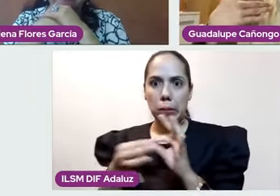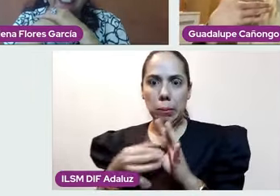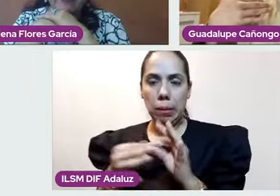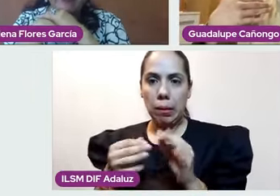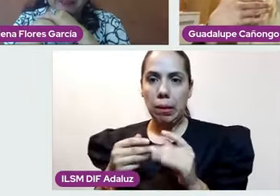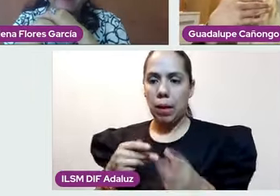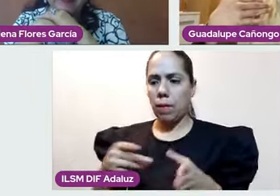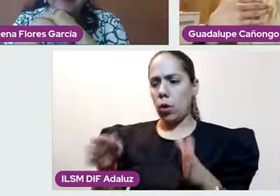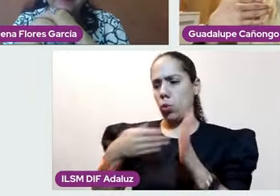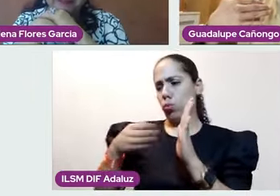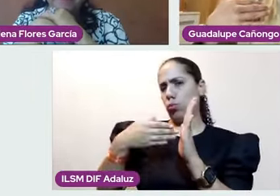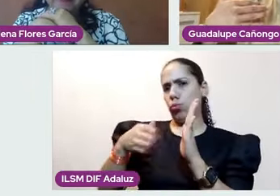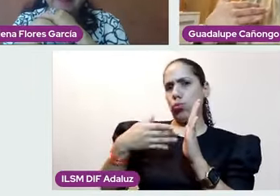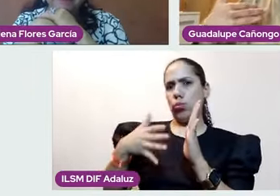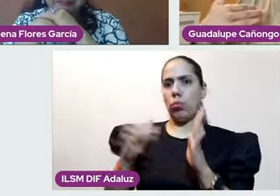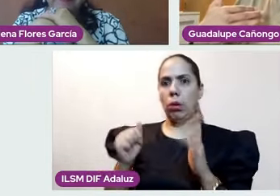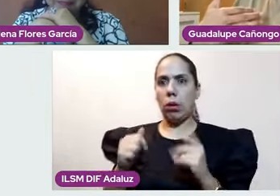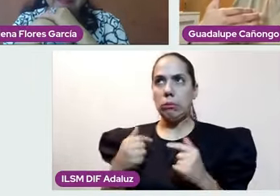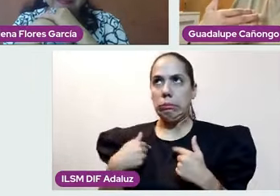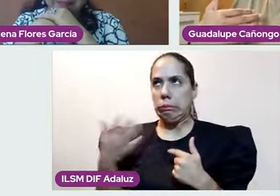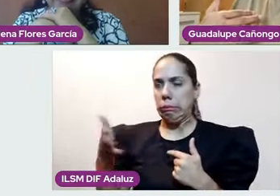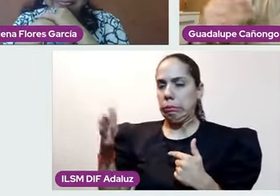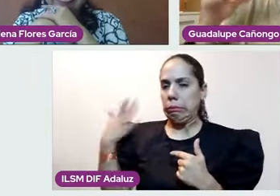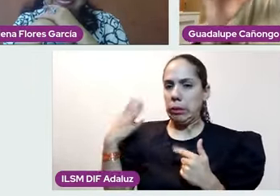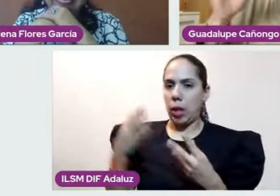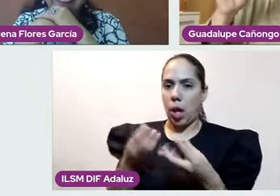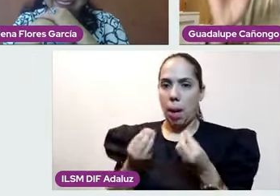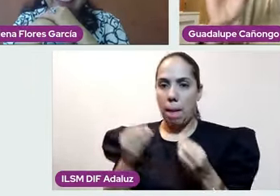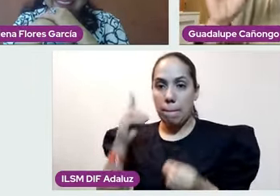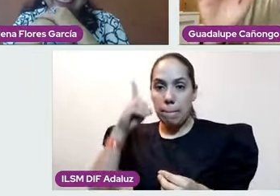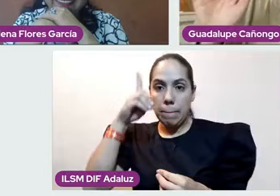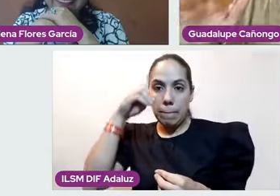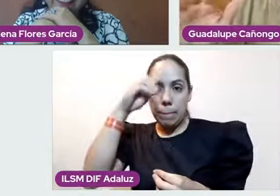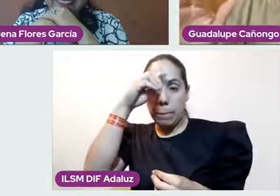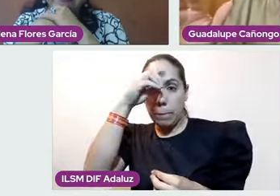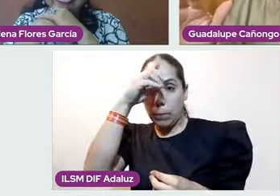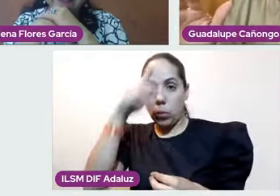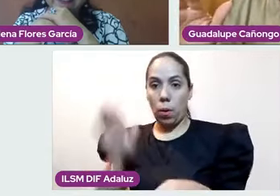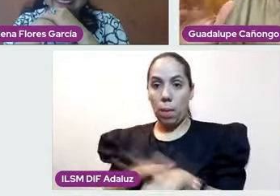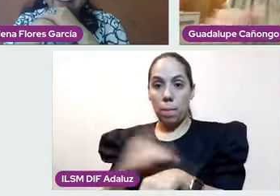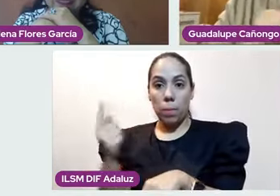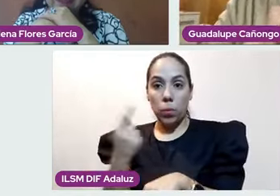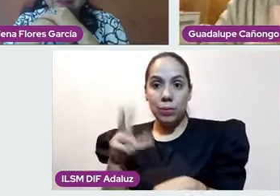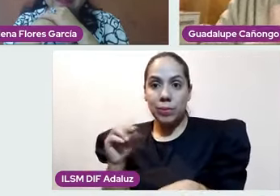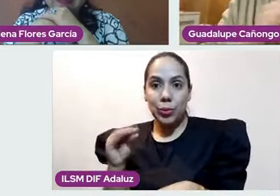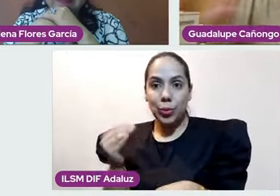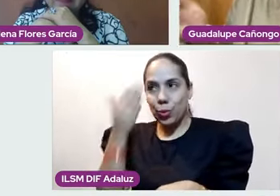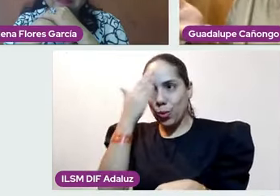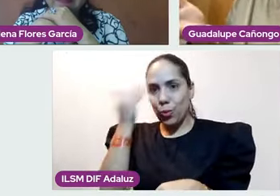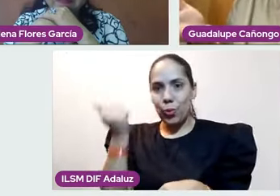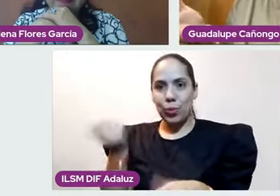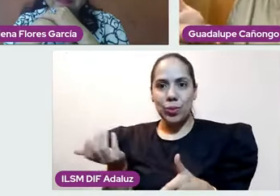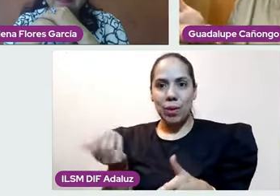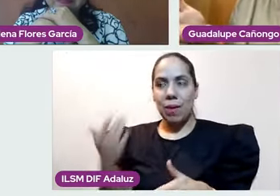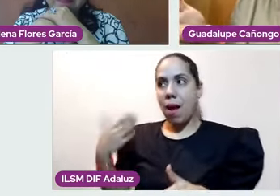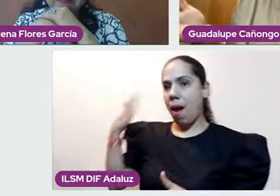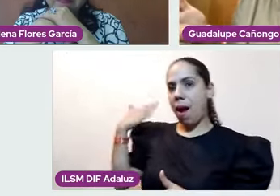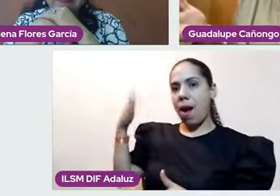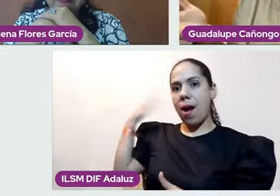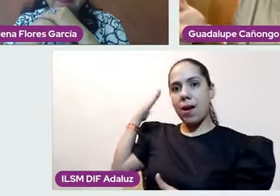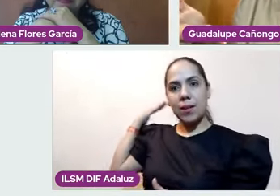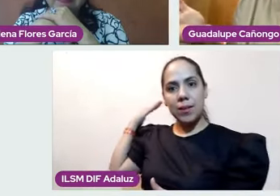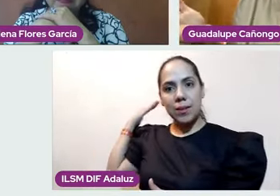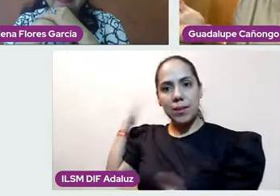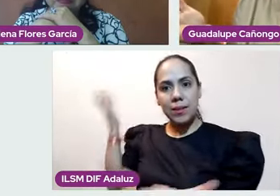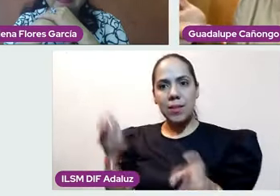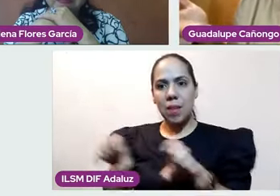para mí eso era. Me están hablando en chino, a ver, poco a poquito. Entonces, todos tenemos